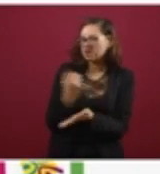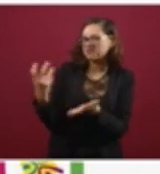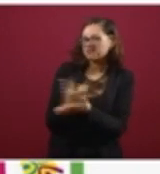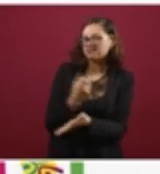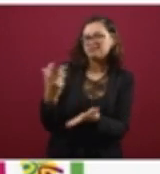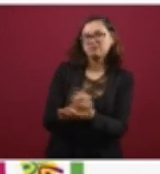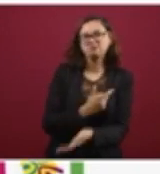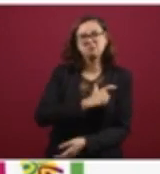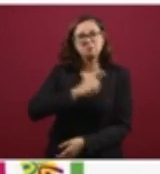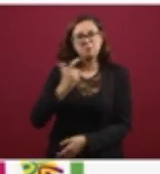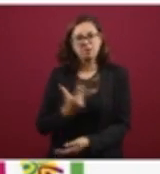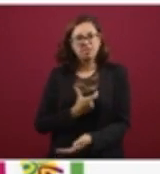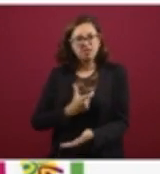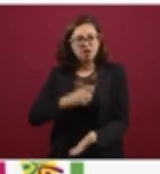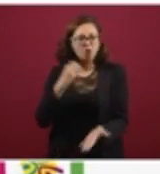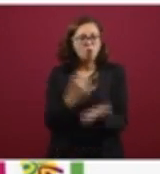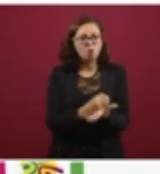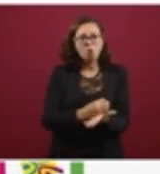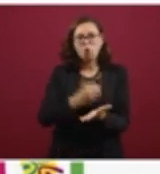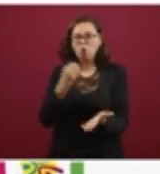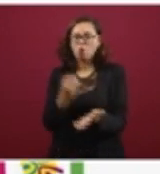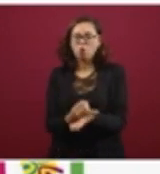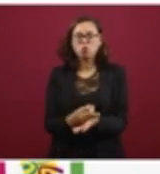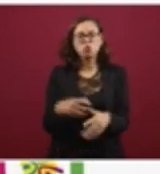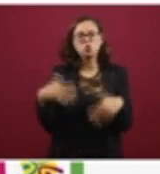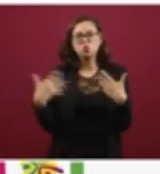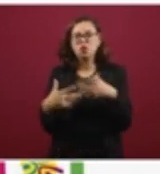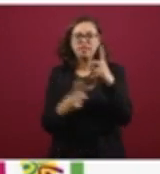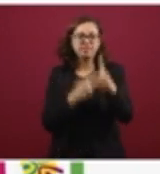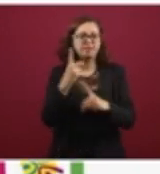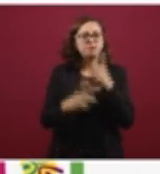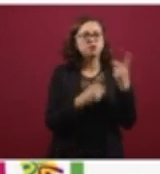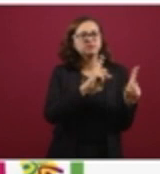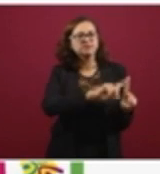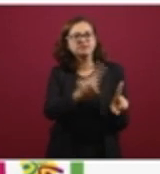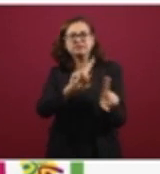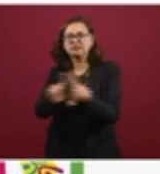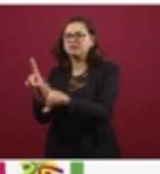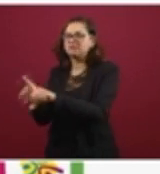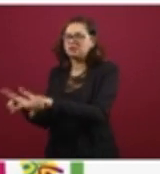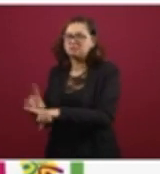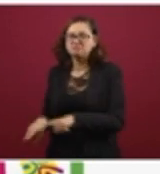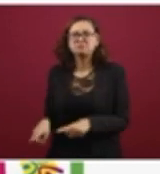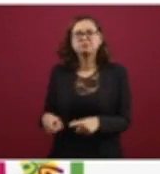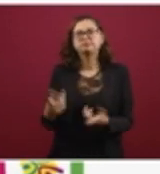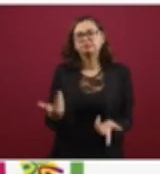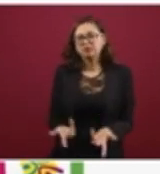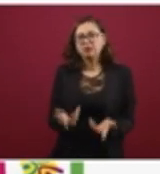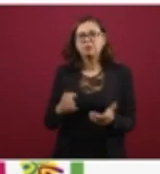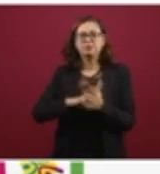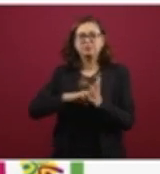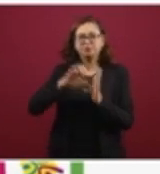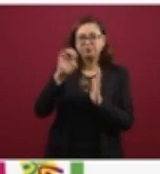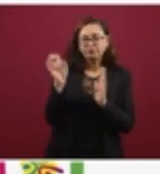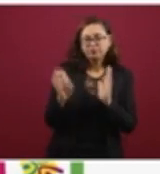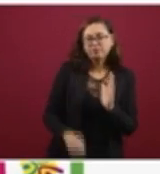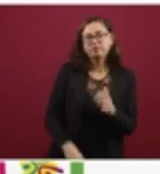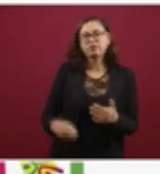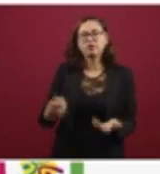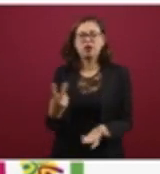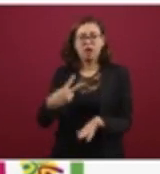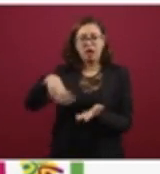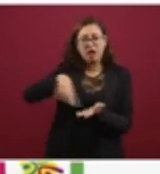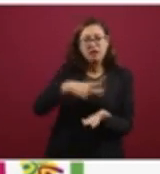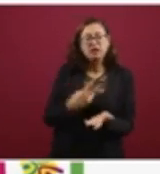que logramos destacar en deportes y en disciplinas en las cuales pues no hayamos tenido la oportunidad, el caso de la gimnasia rítmica, que teníamos muchos años